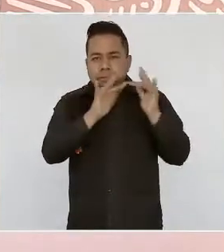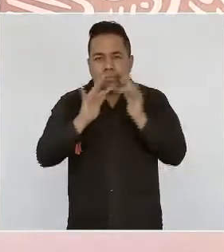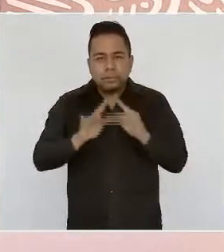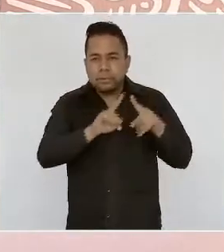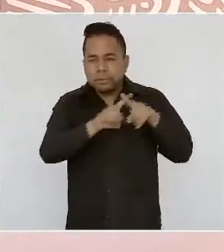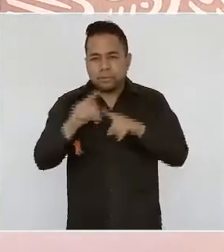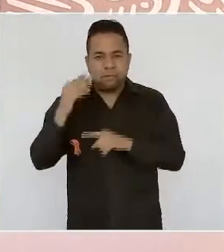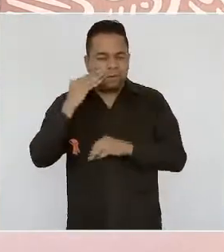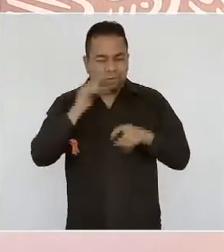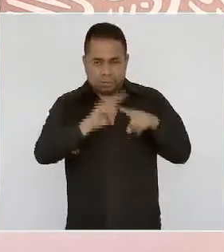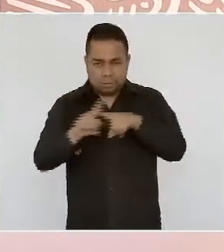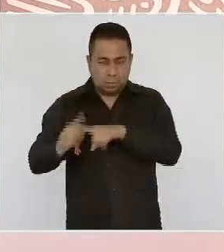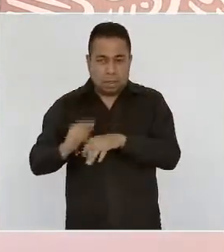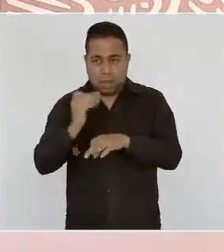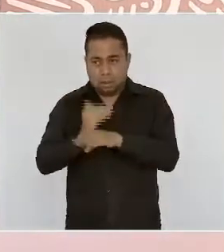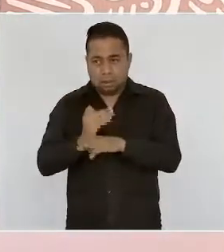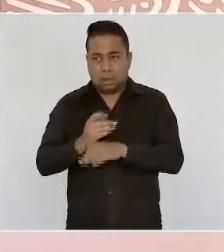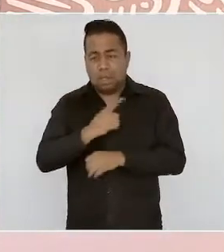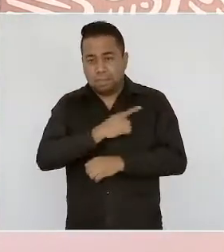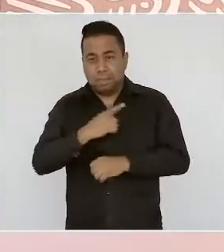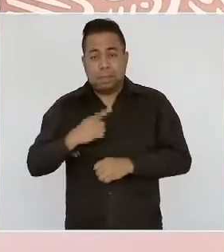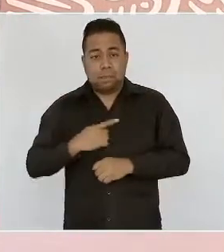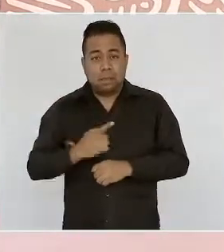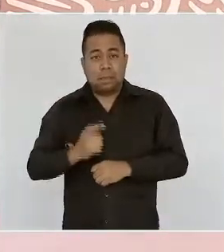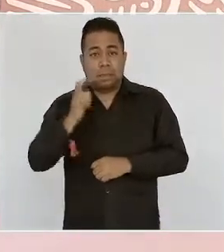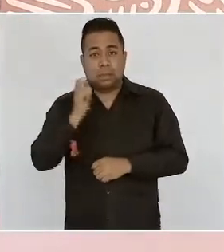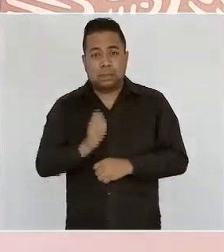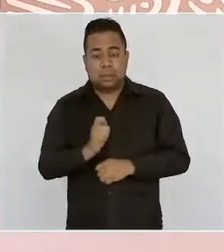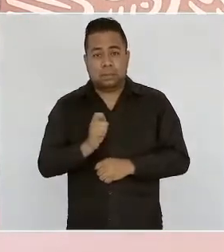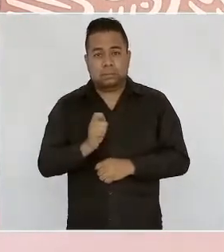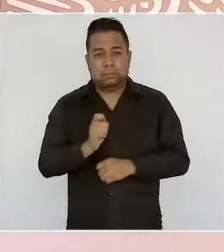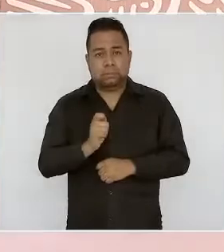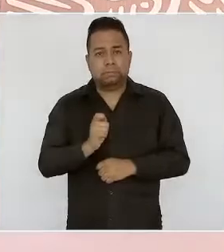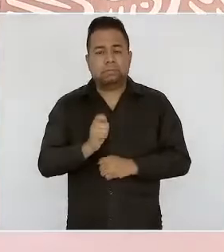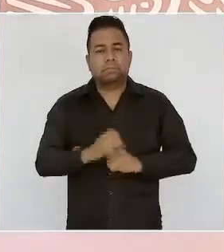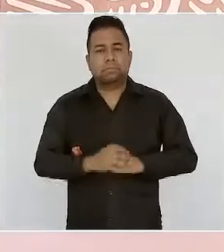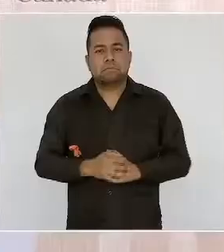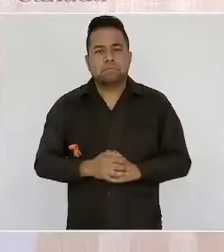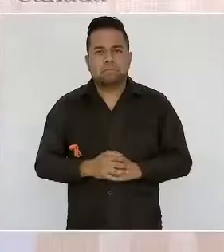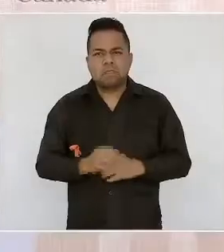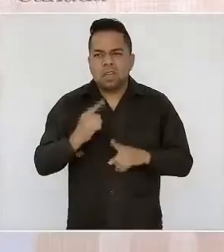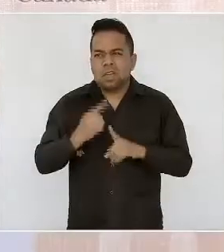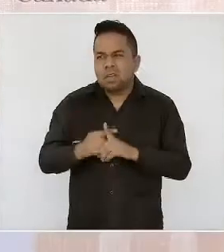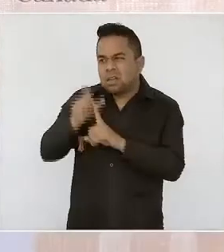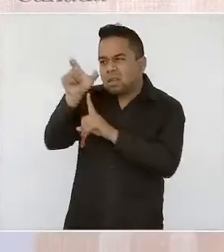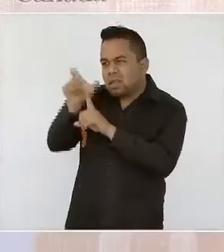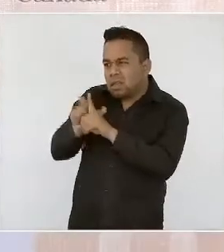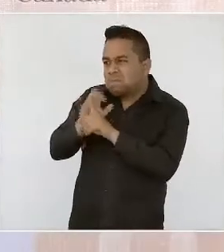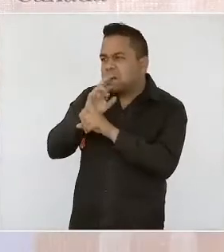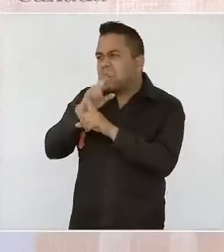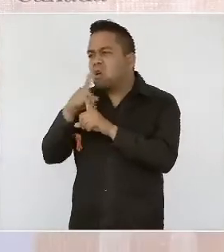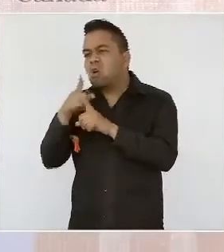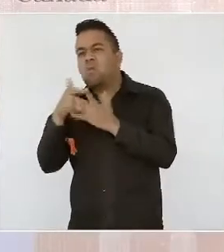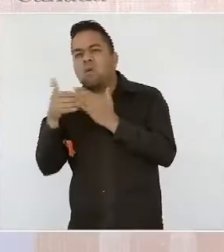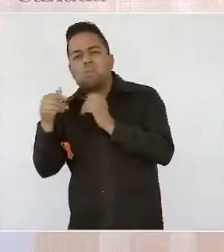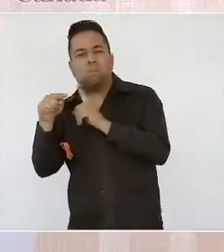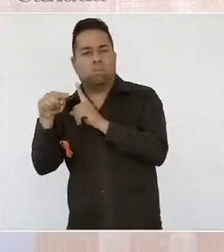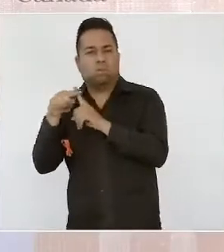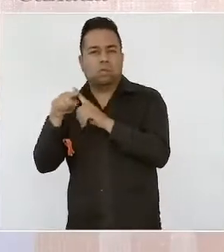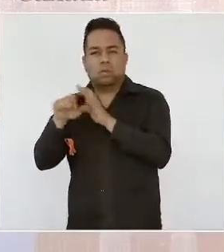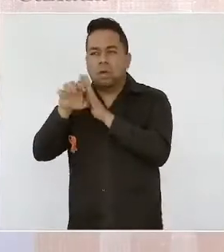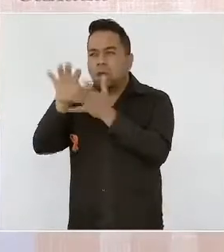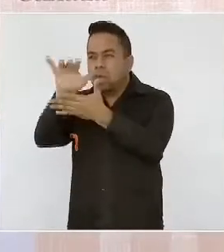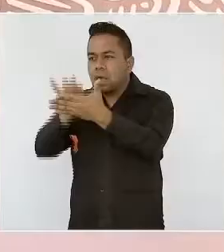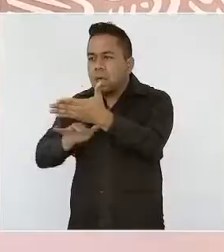sociales, justamente a voltear a ver quiénes son nuestros mejores modelos en términos de